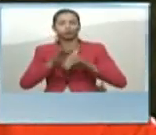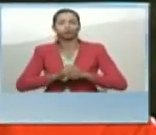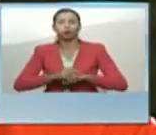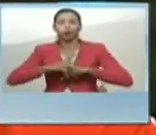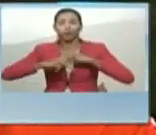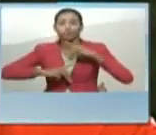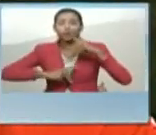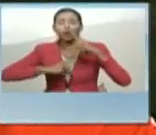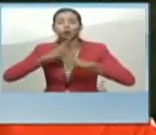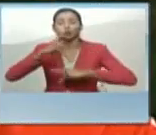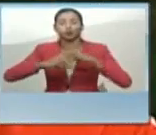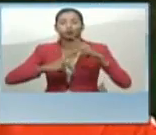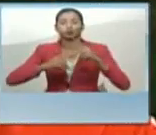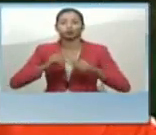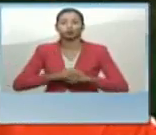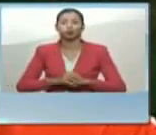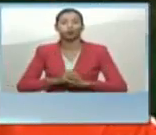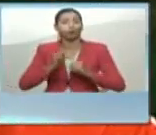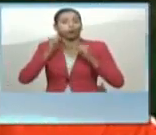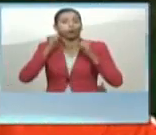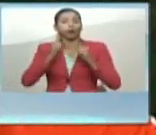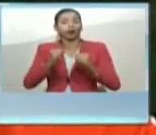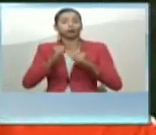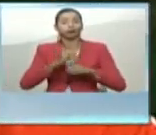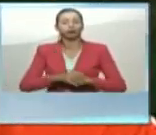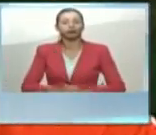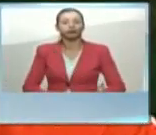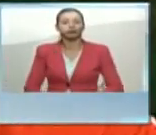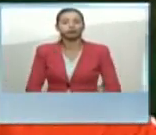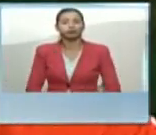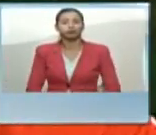proceso radical